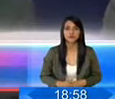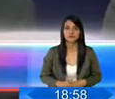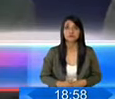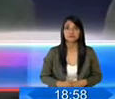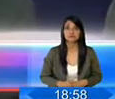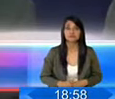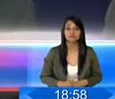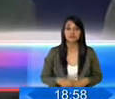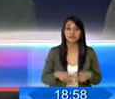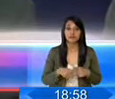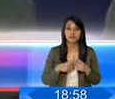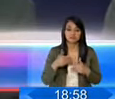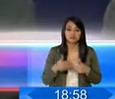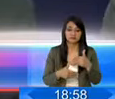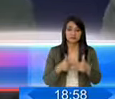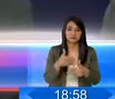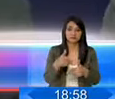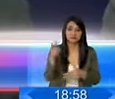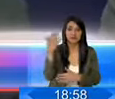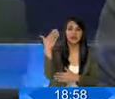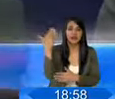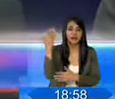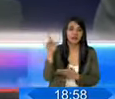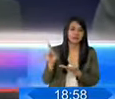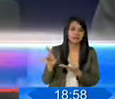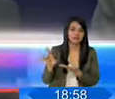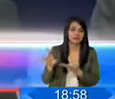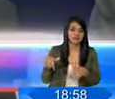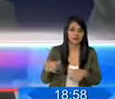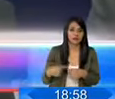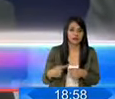proceso de remoción del alcalde metropolitano de Quito.